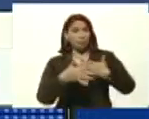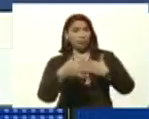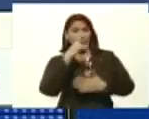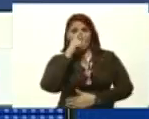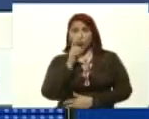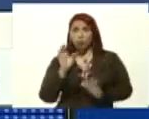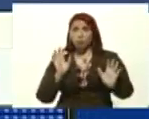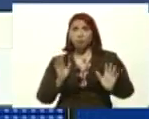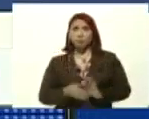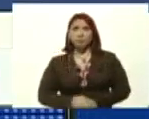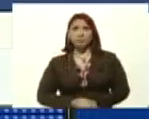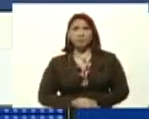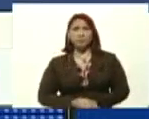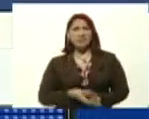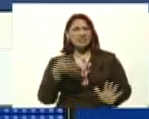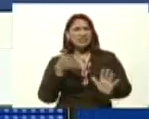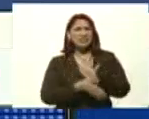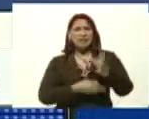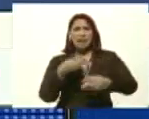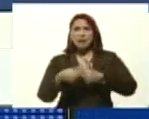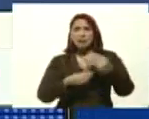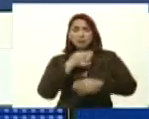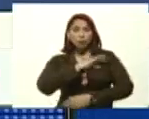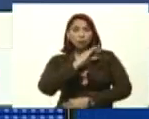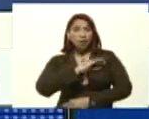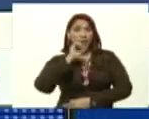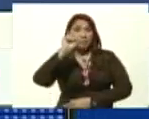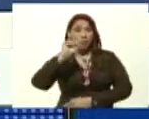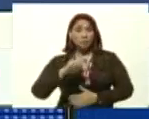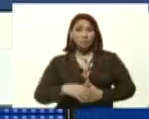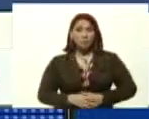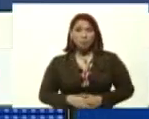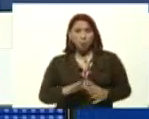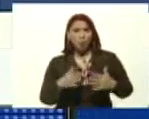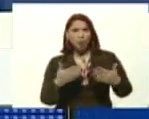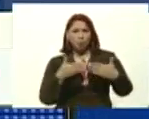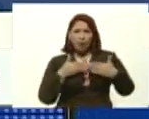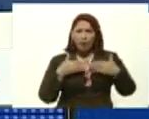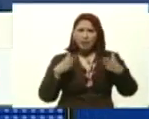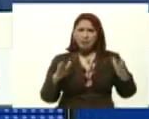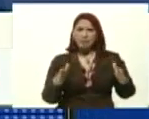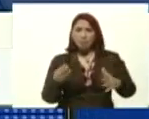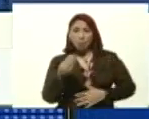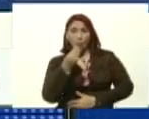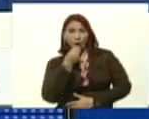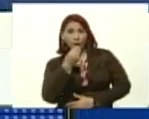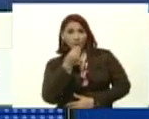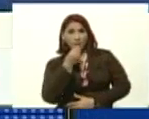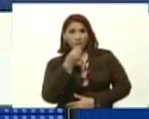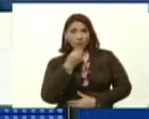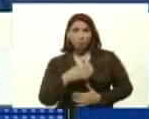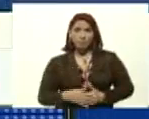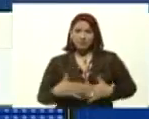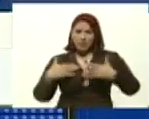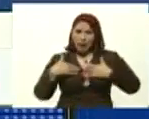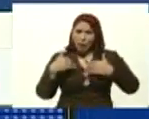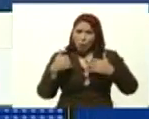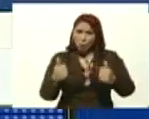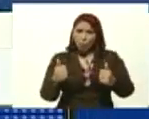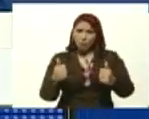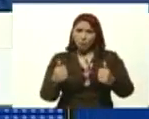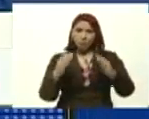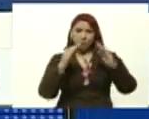años. ¿Qué genera el socialismo cuando garantizamos la alimentación, la salud,